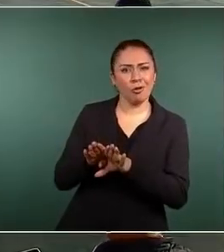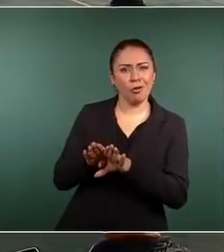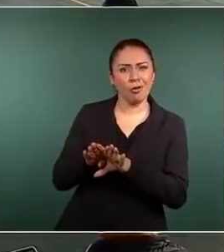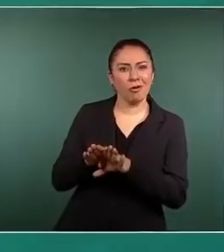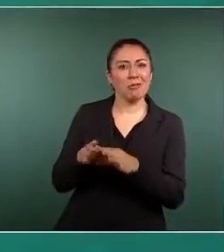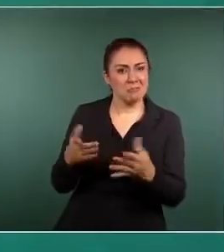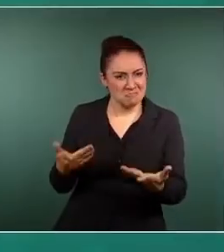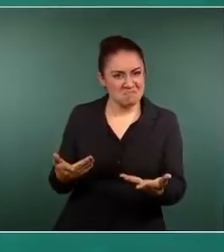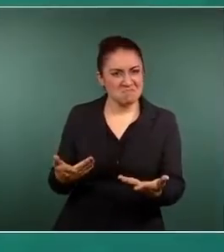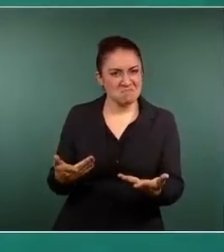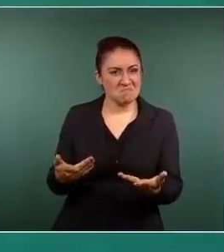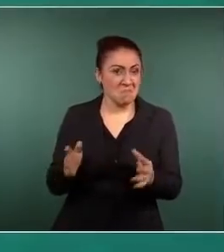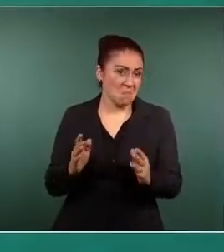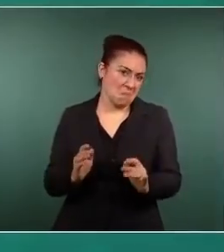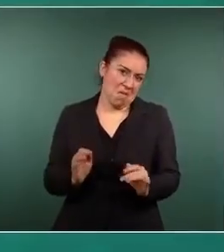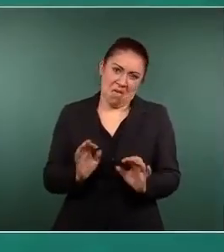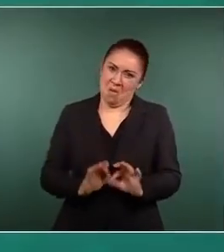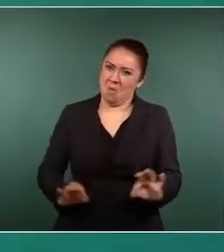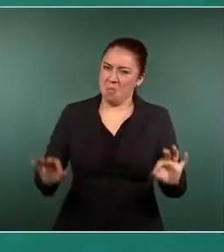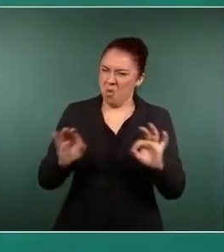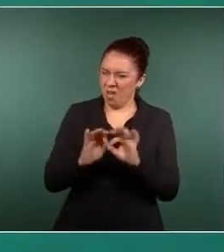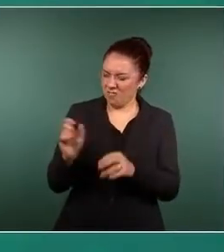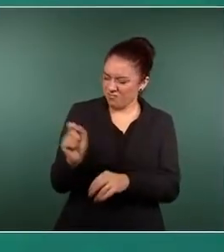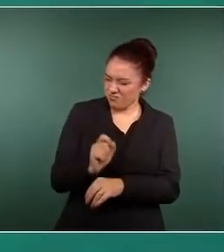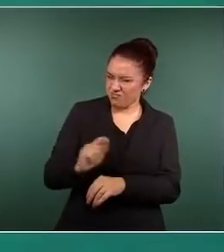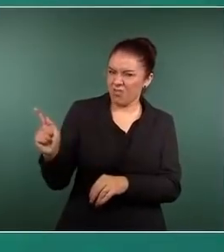más inteligencia que fuerza